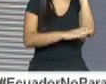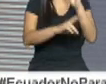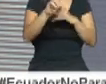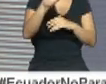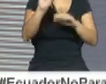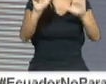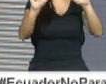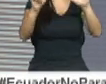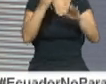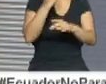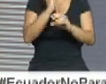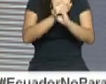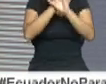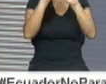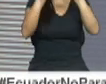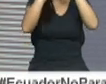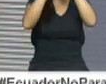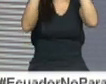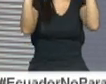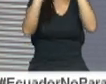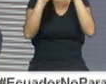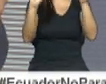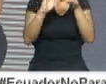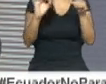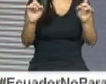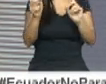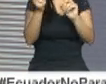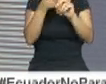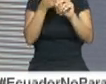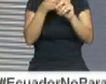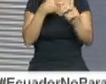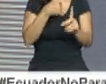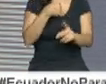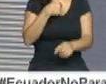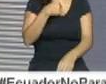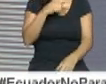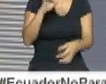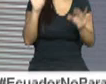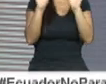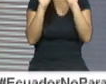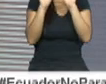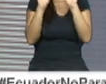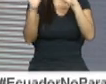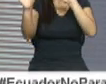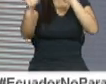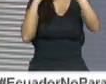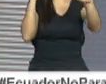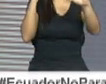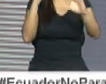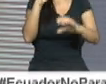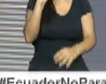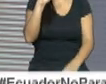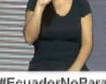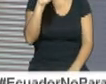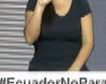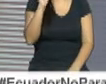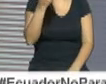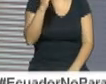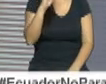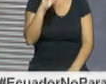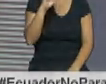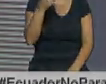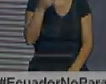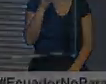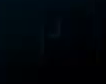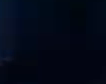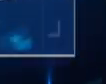pero antes de eso quisiera participar de esta inquietud y comentario también. Carlos Heredia Fiallo dice lo